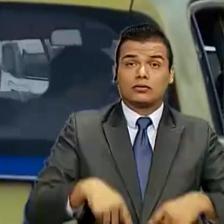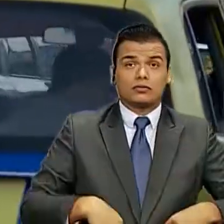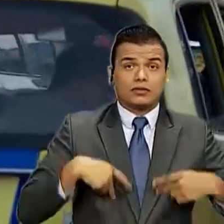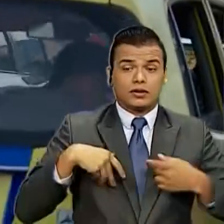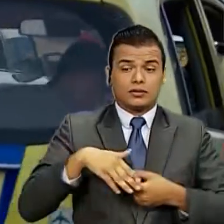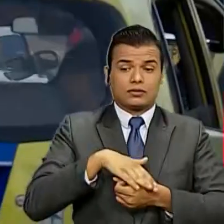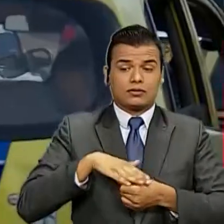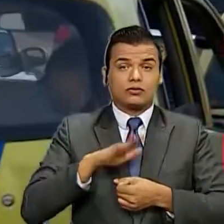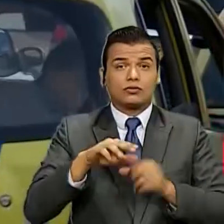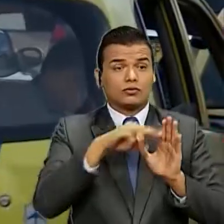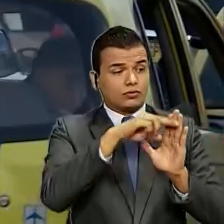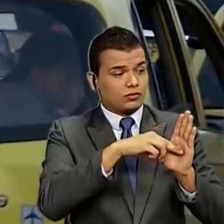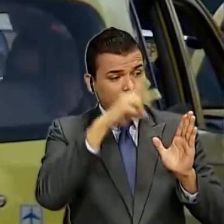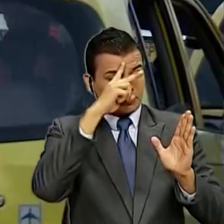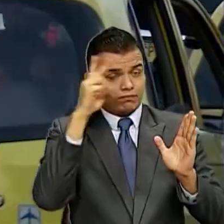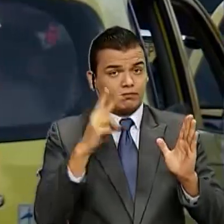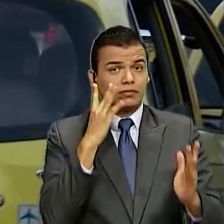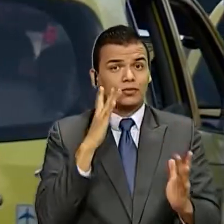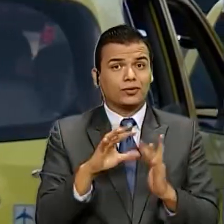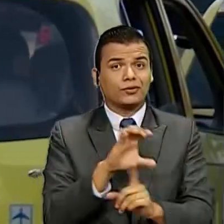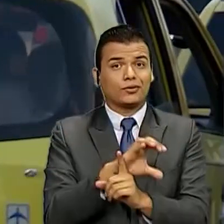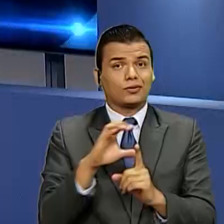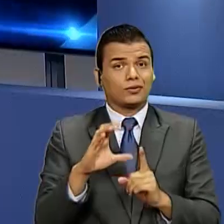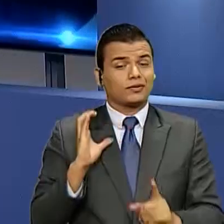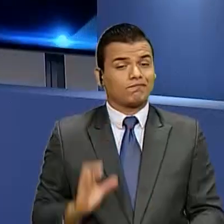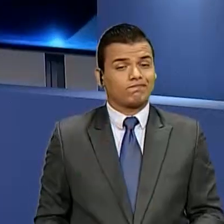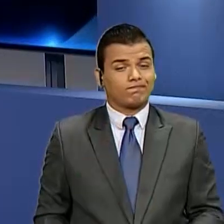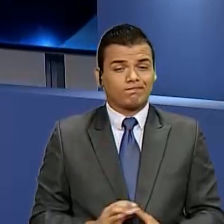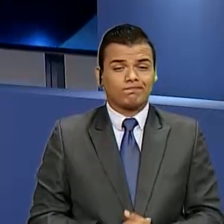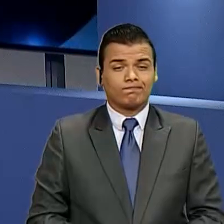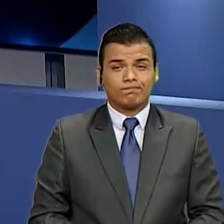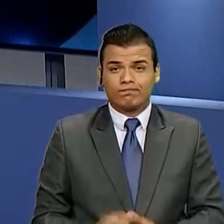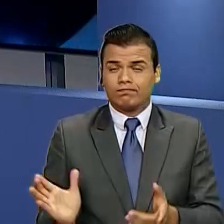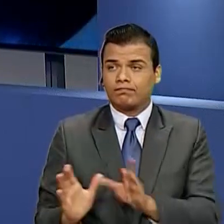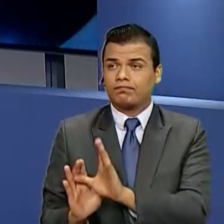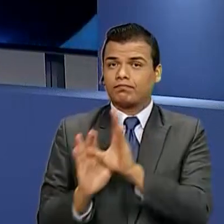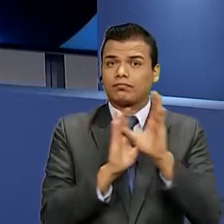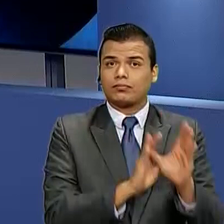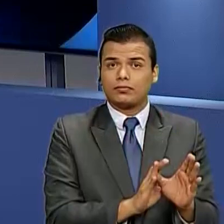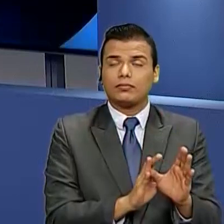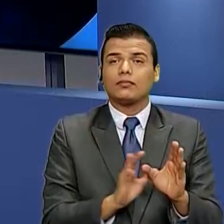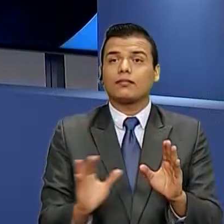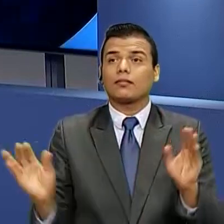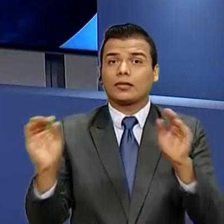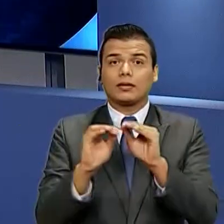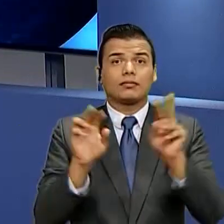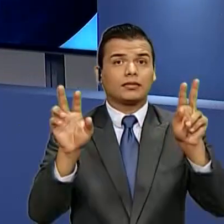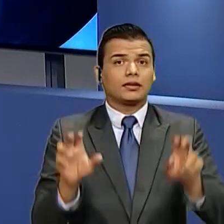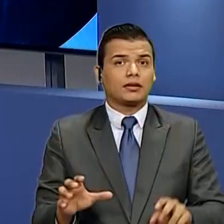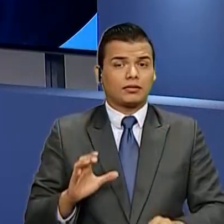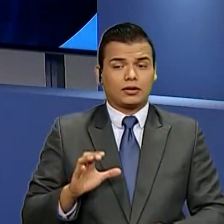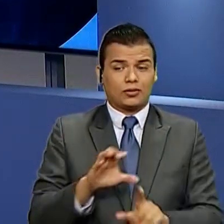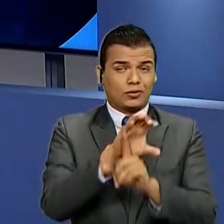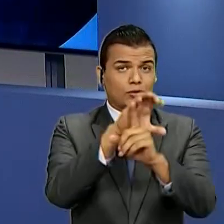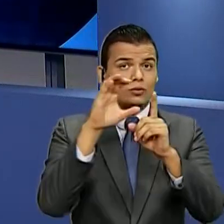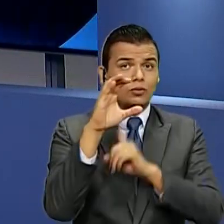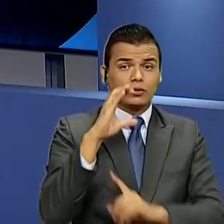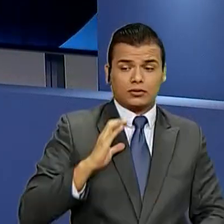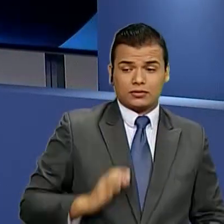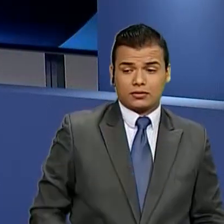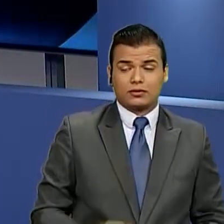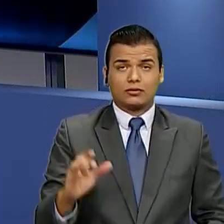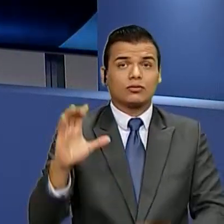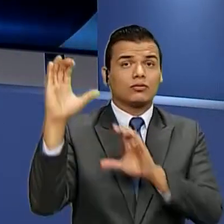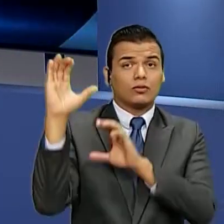tránsito es parte de la cultura ciudadana. Y siguiendo con temas de cultura ciudadana, en Popayán